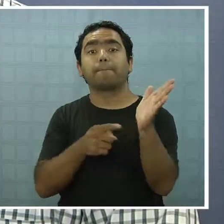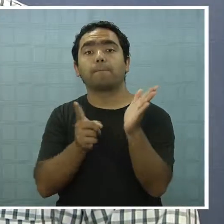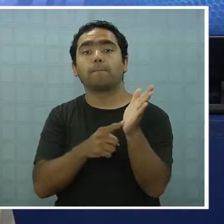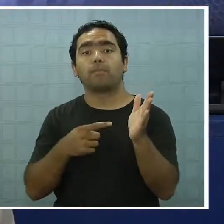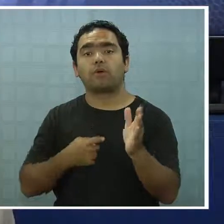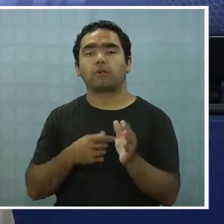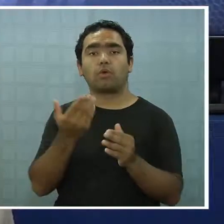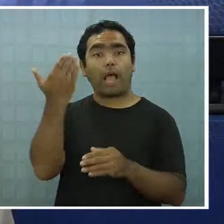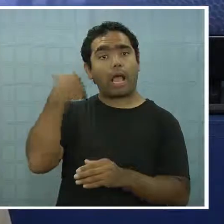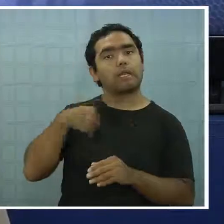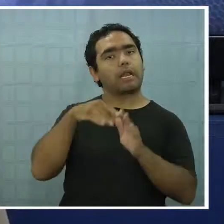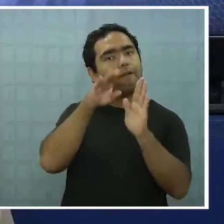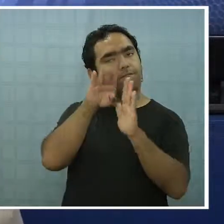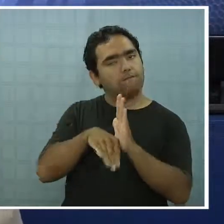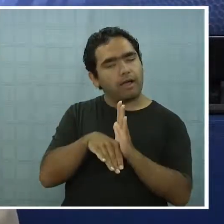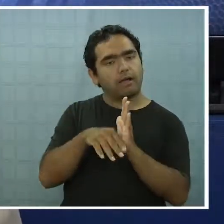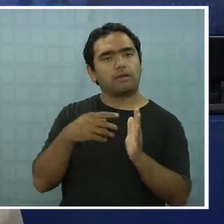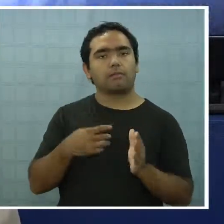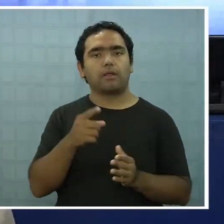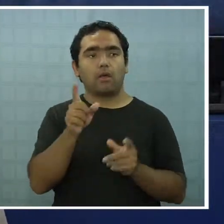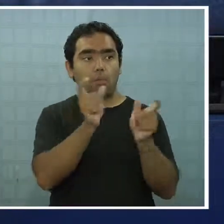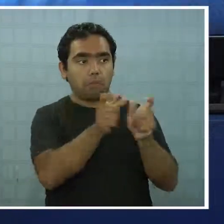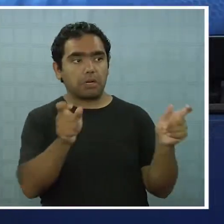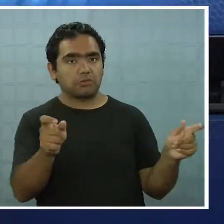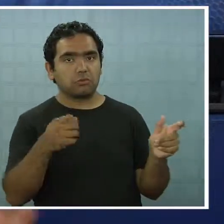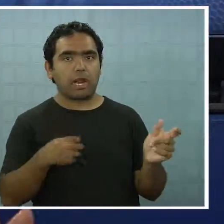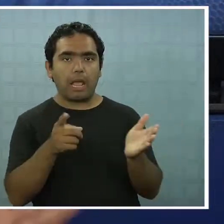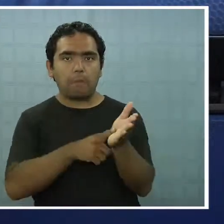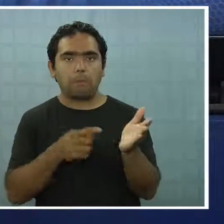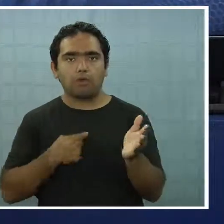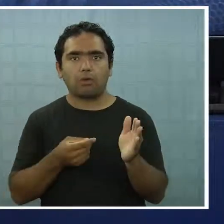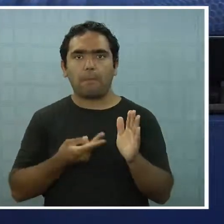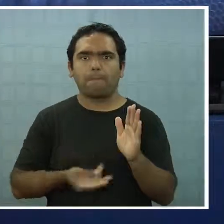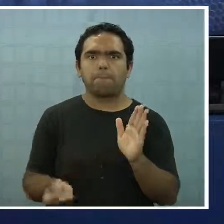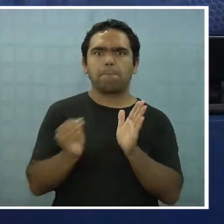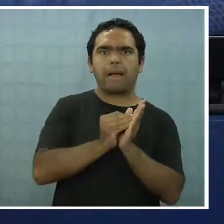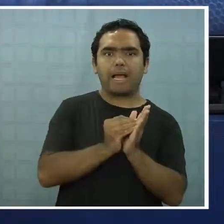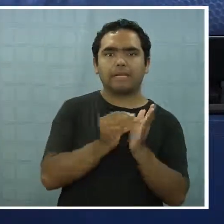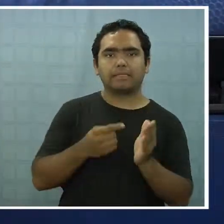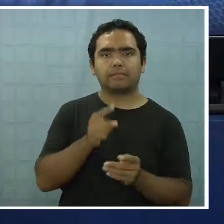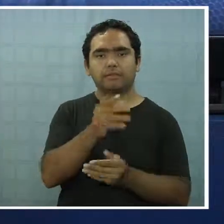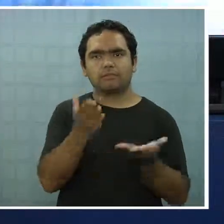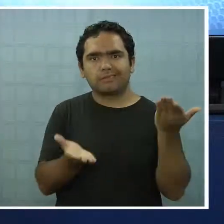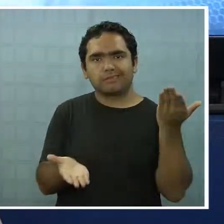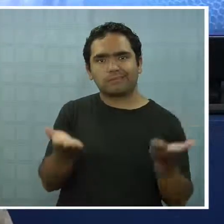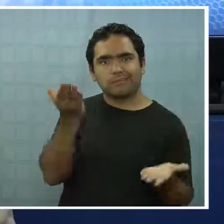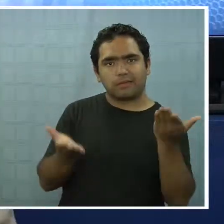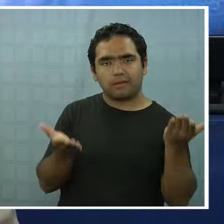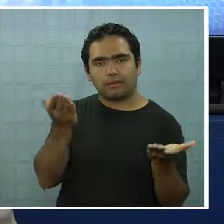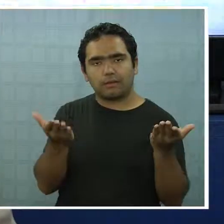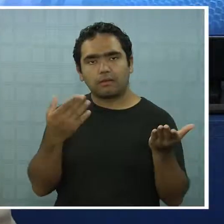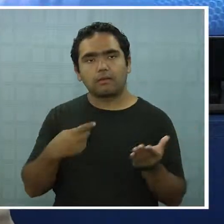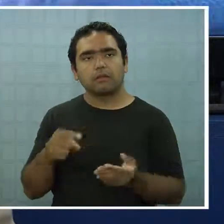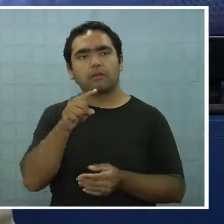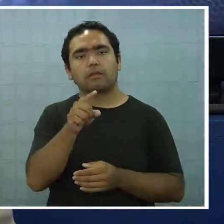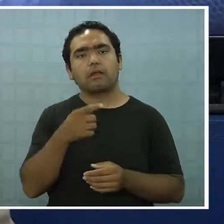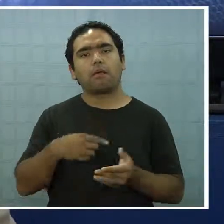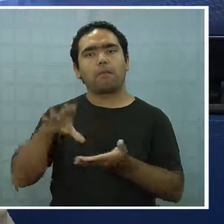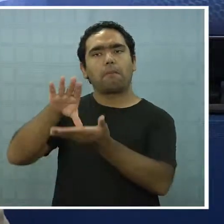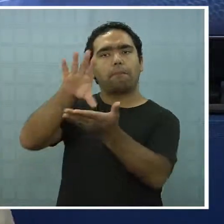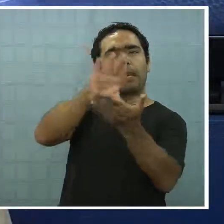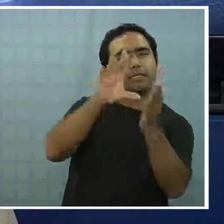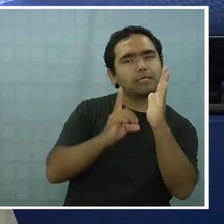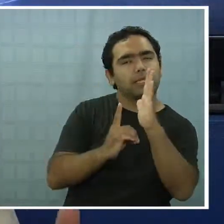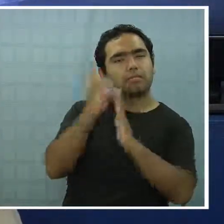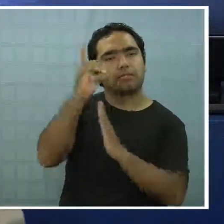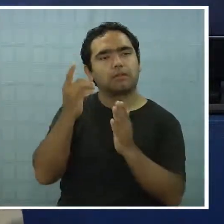capital era muy bajo, no así el impuesto a las personas, que uno podría decir que está más comparable con la cifra que tienen los países